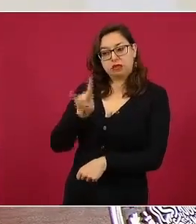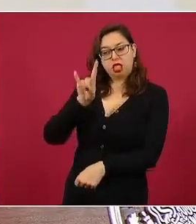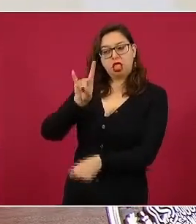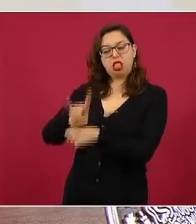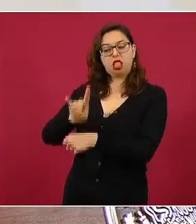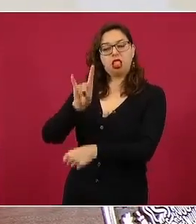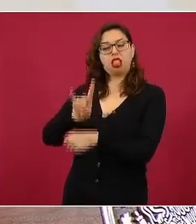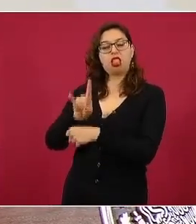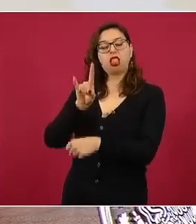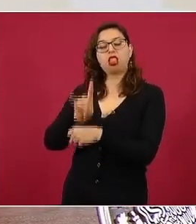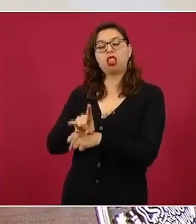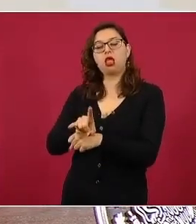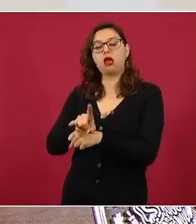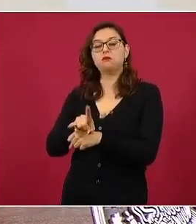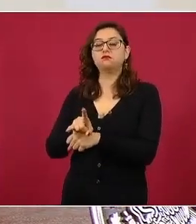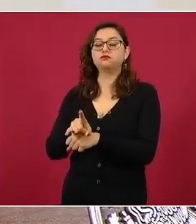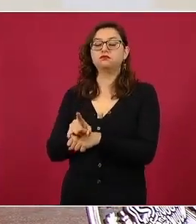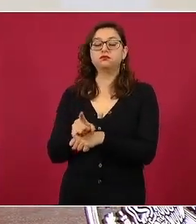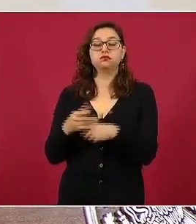pseudo plural.